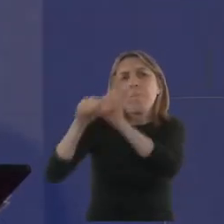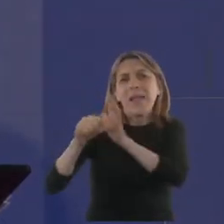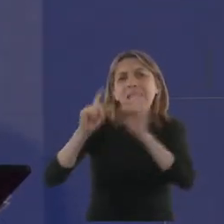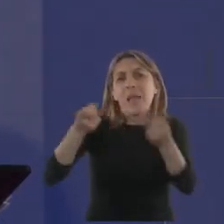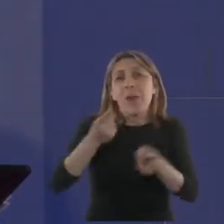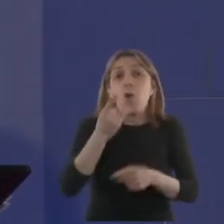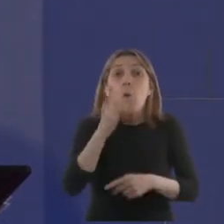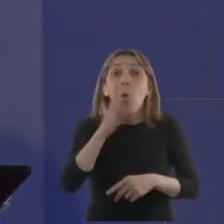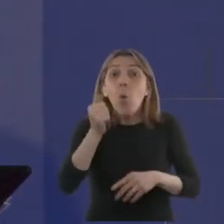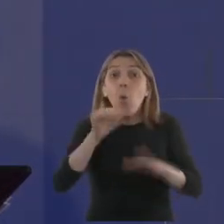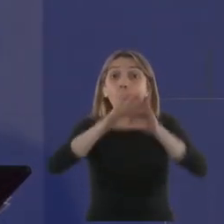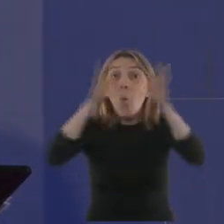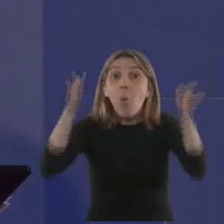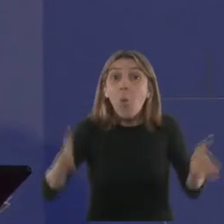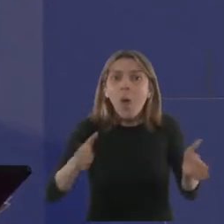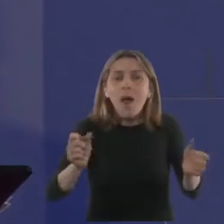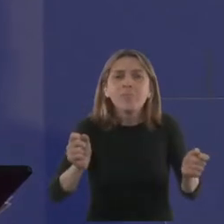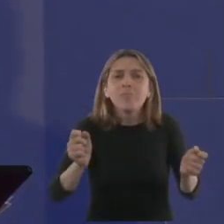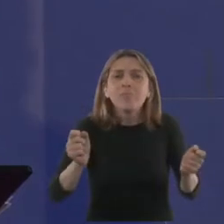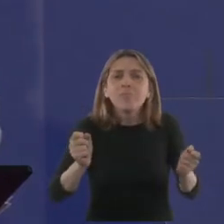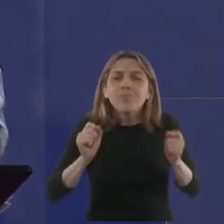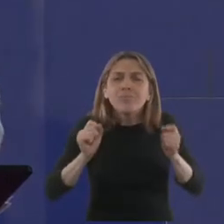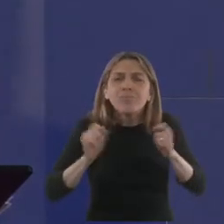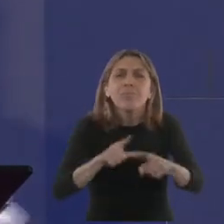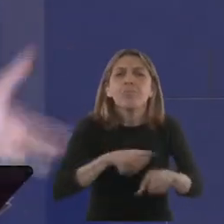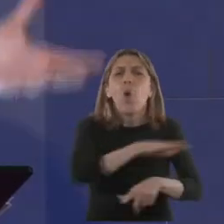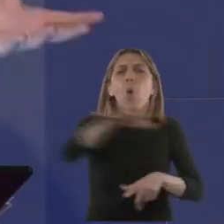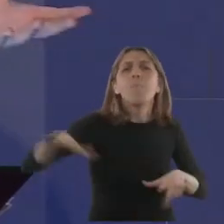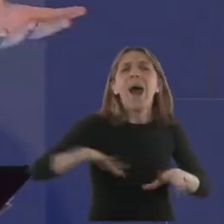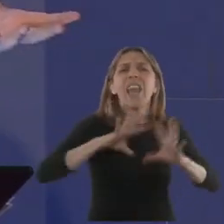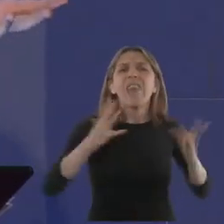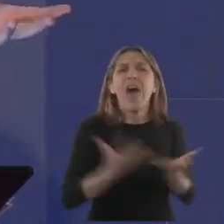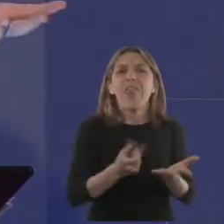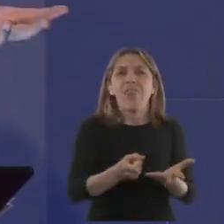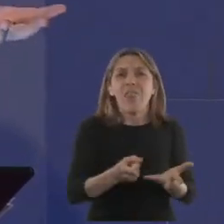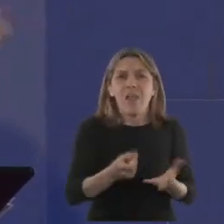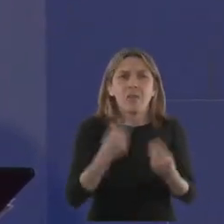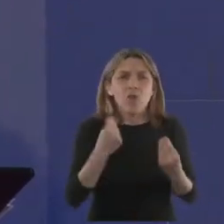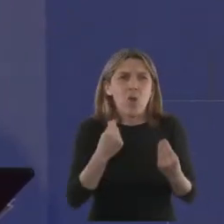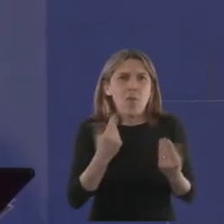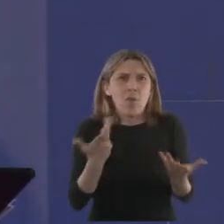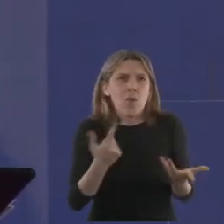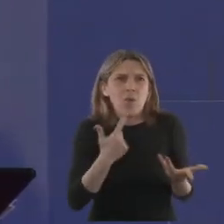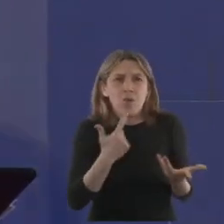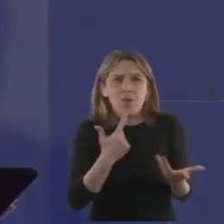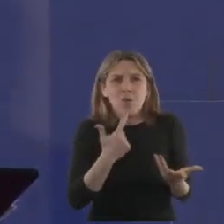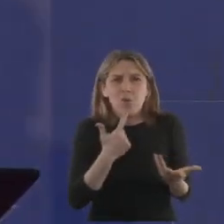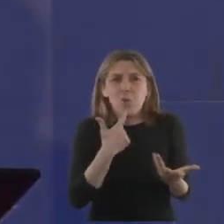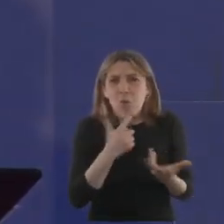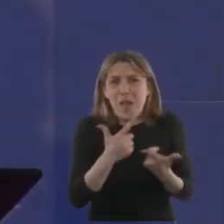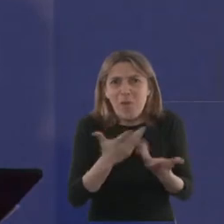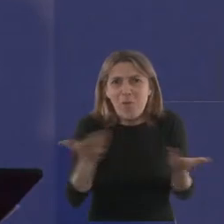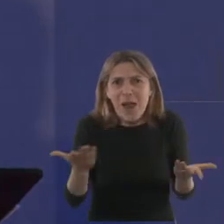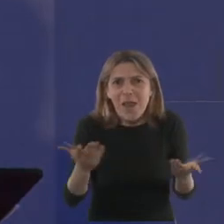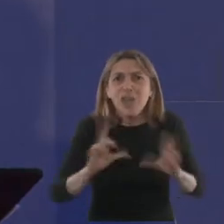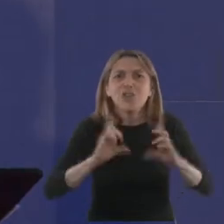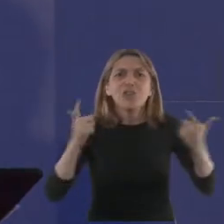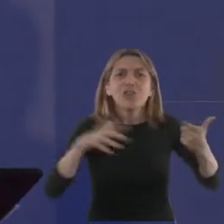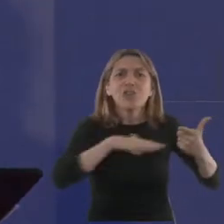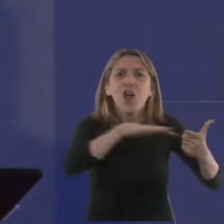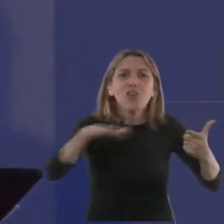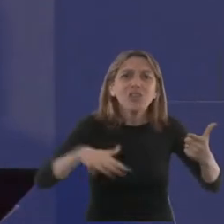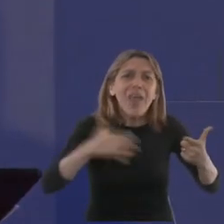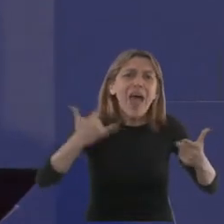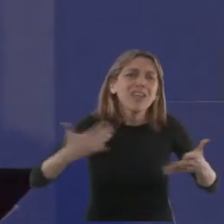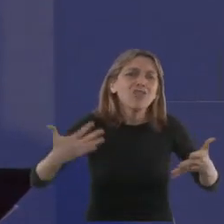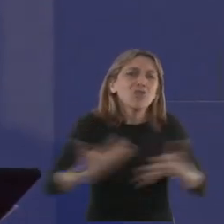uva es patrimonio de la humanidad. ¿Qué duda puede caber? Una sociedad tan